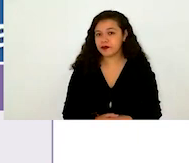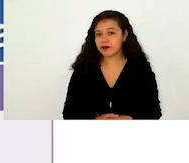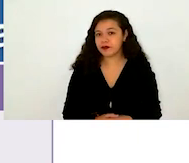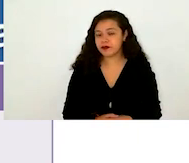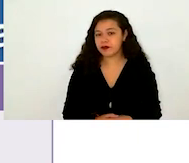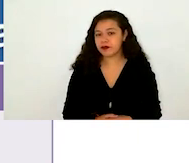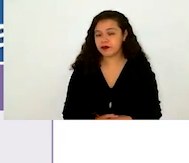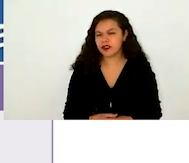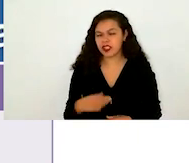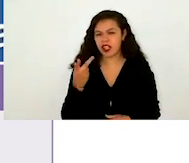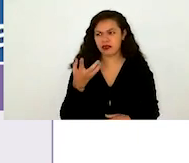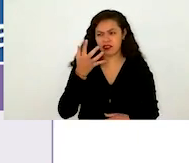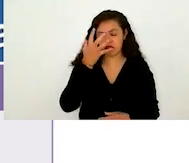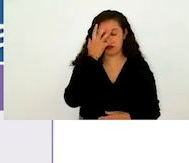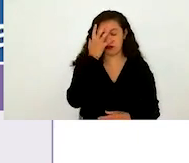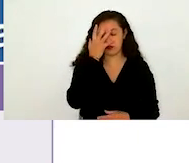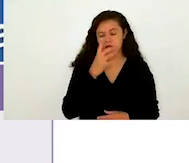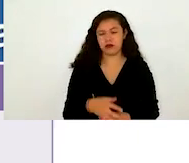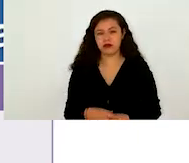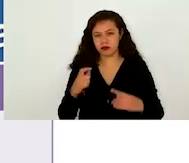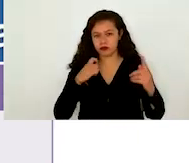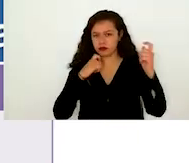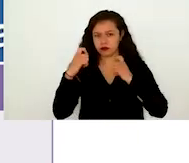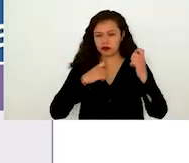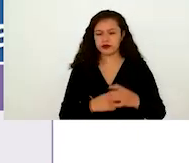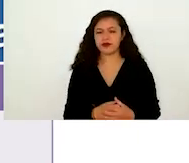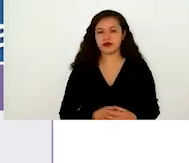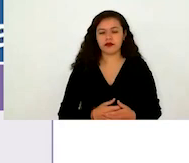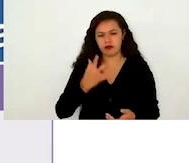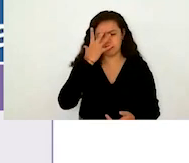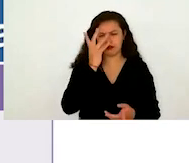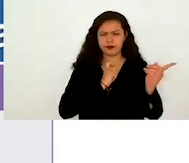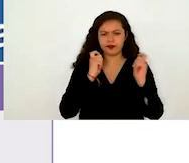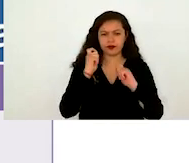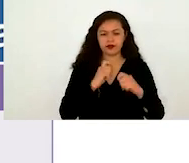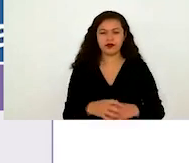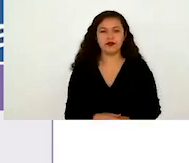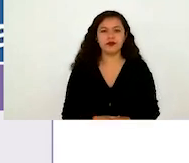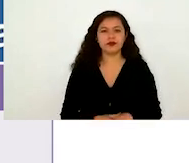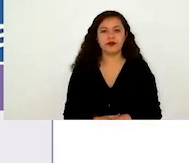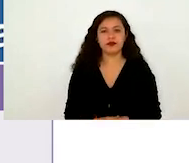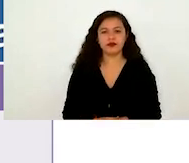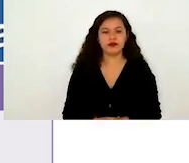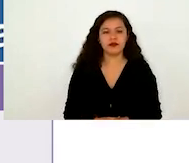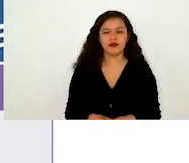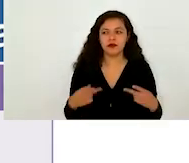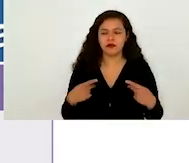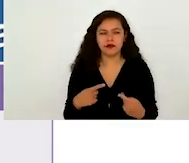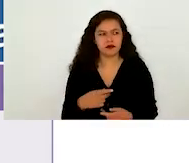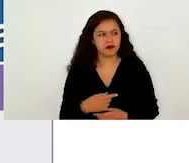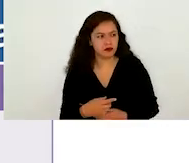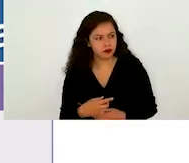y con esa seriedad en su cara esa expresión facial sí la otra posiblemente diga